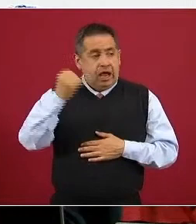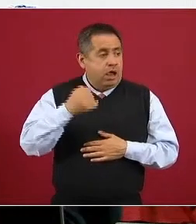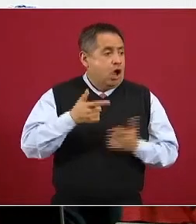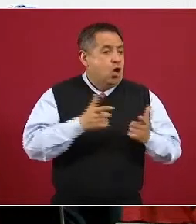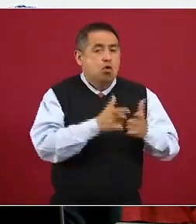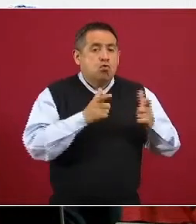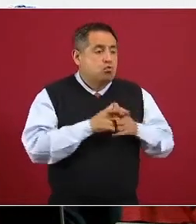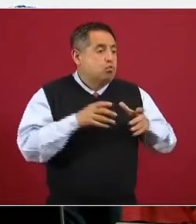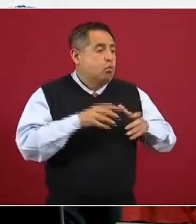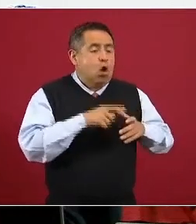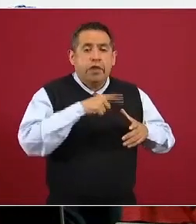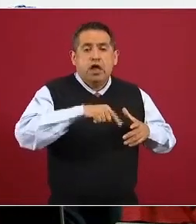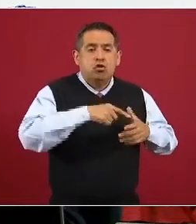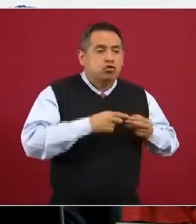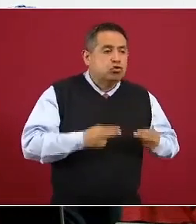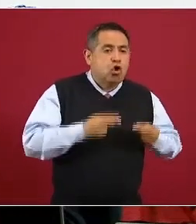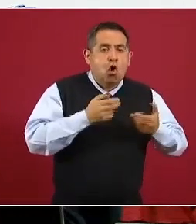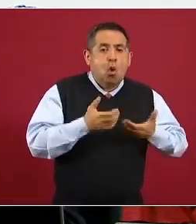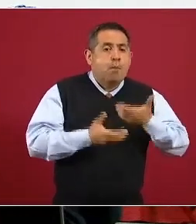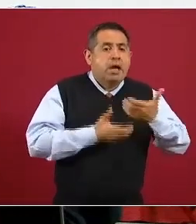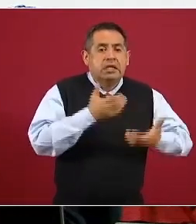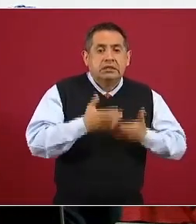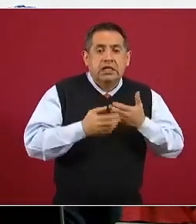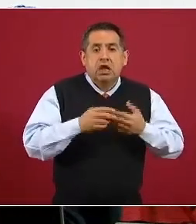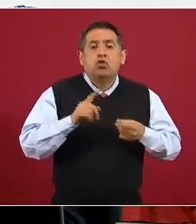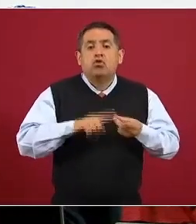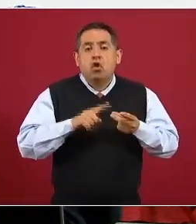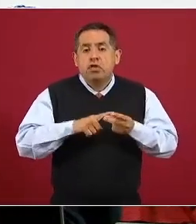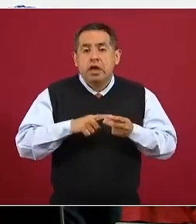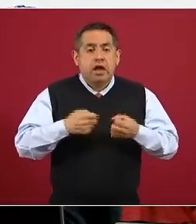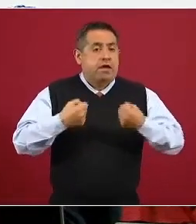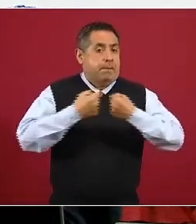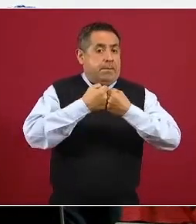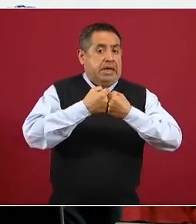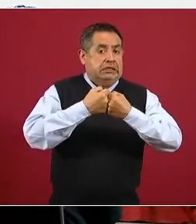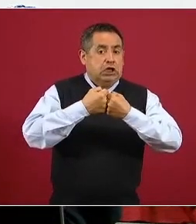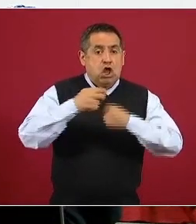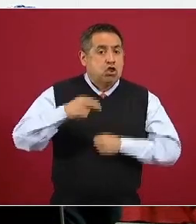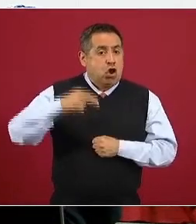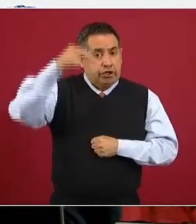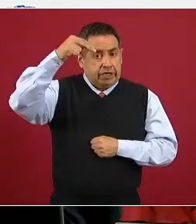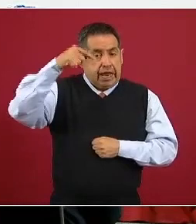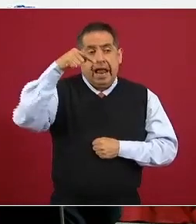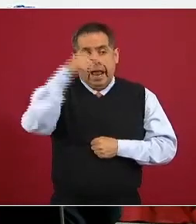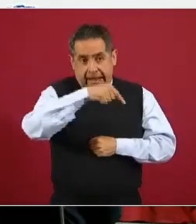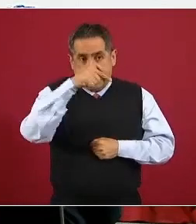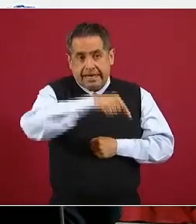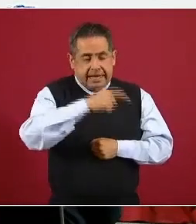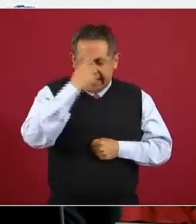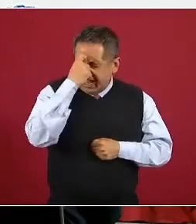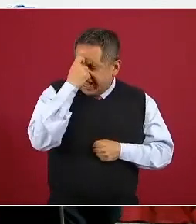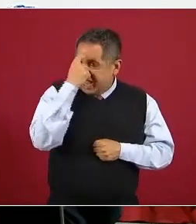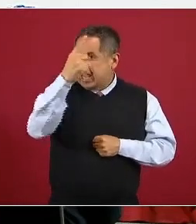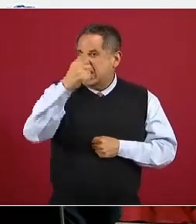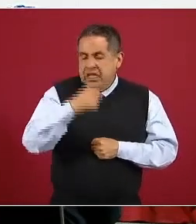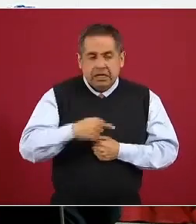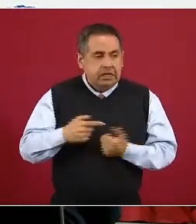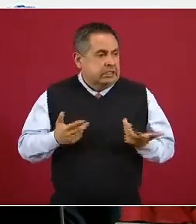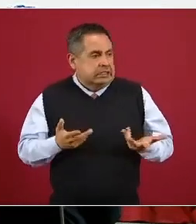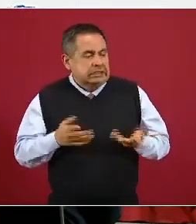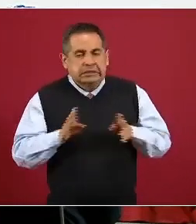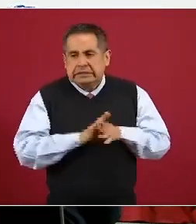de comerciantes en la frontera norte del país. Estos comerciantes